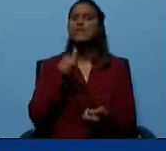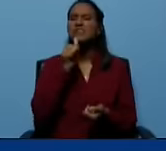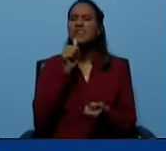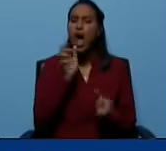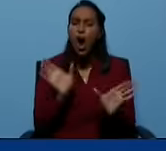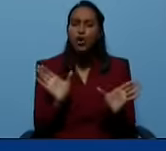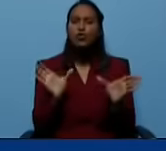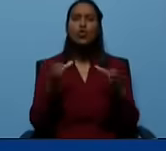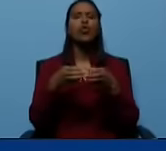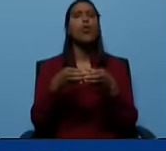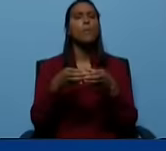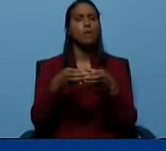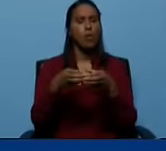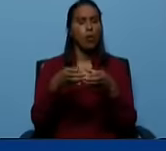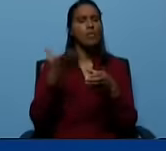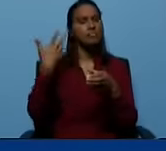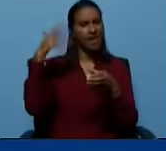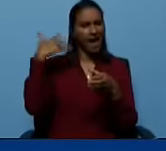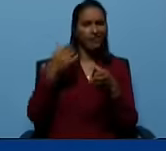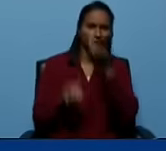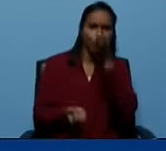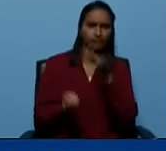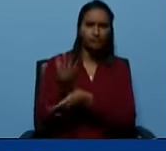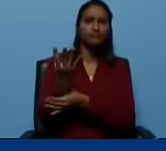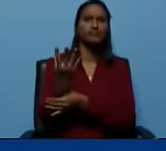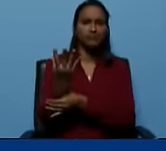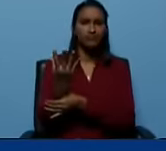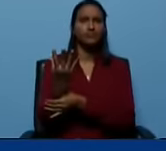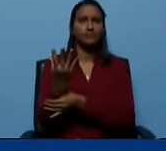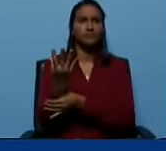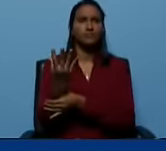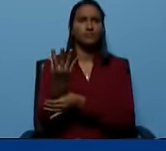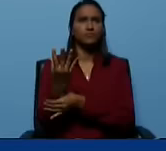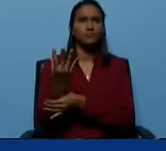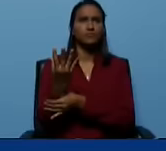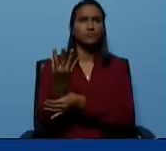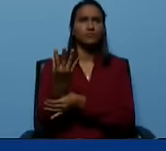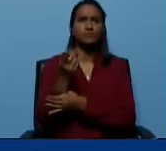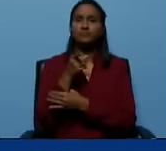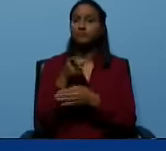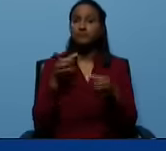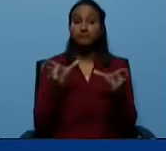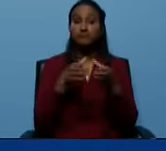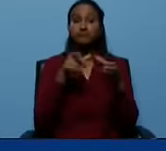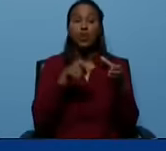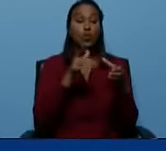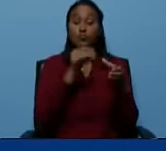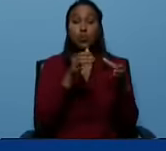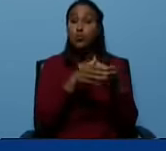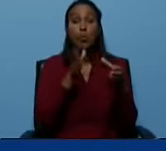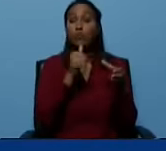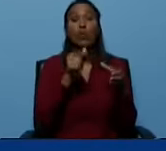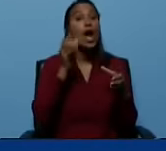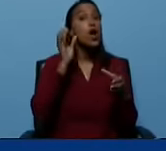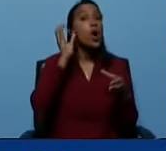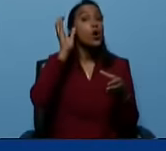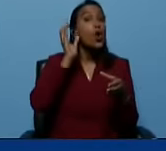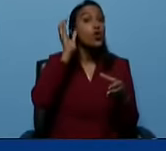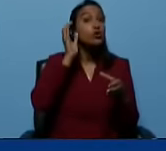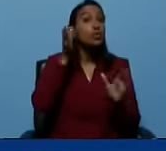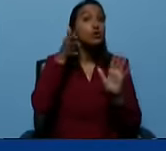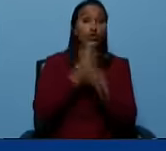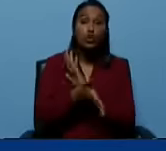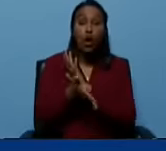Grupo de Lima en su momento y totalmente desfasada. No tiene ningún conocimiento del funcionamiento de la